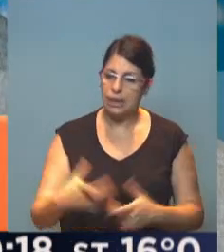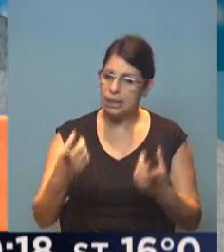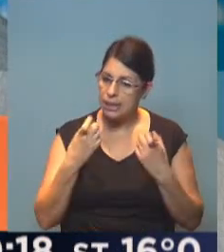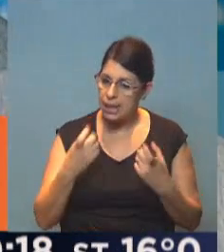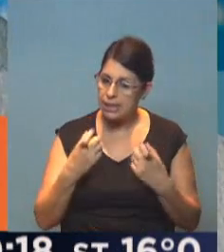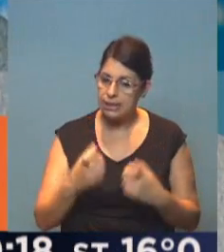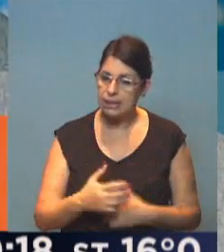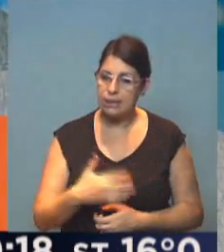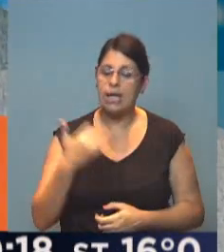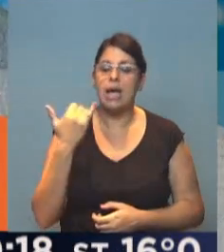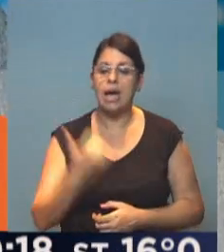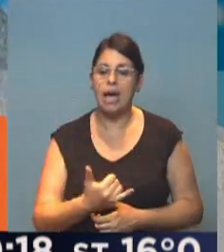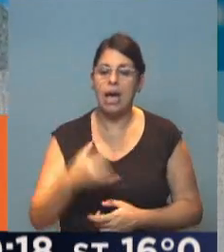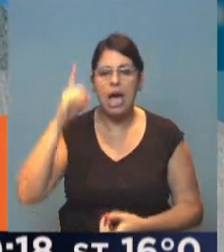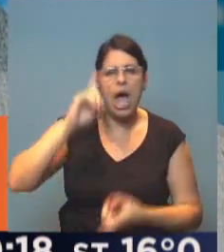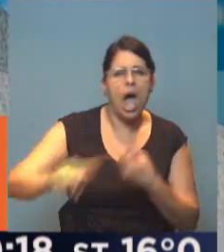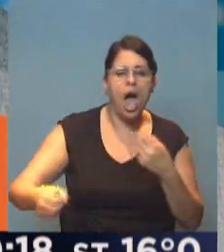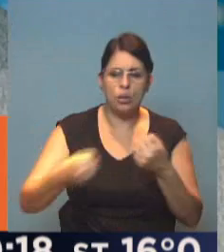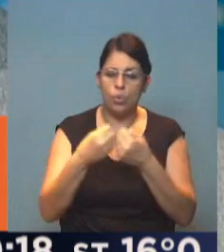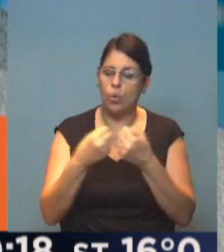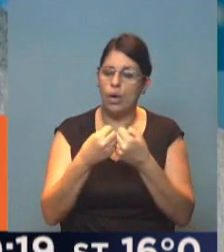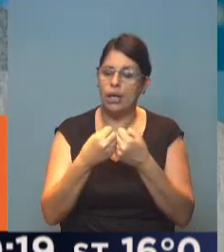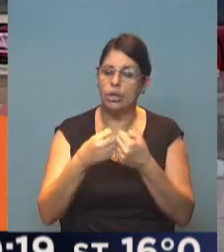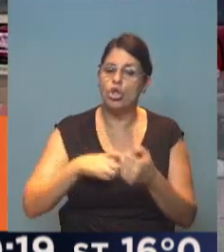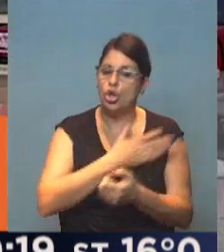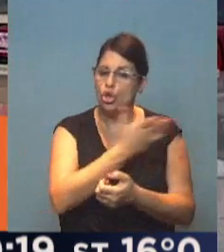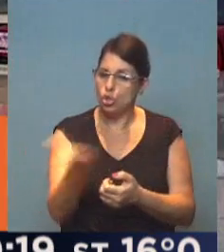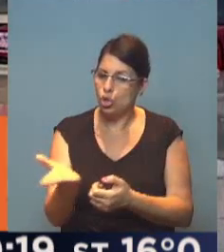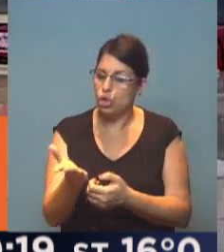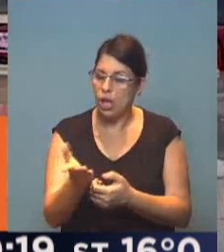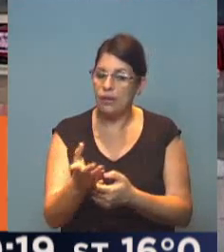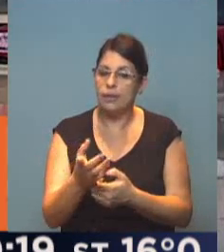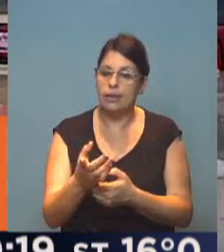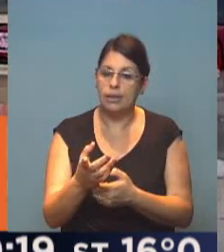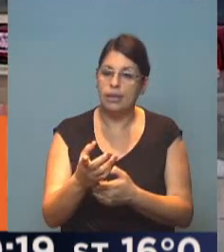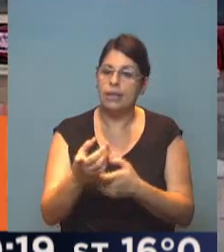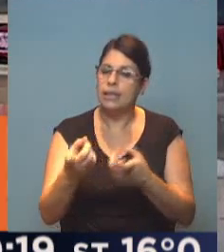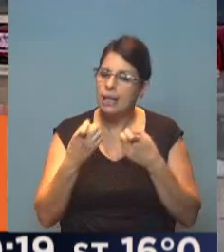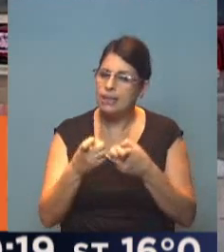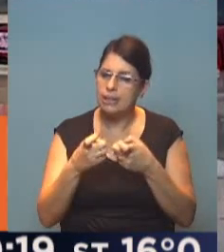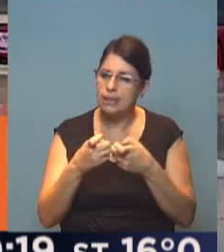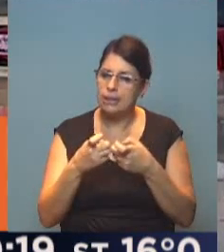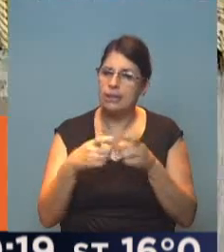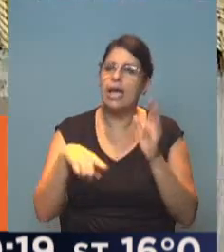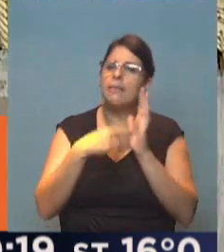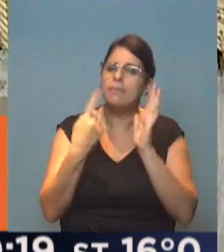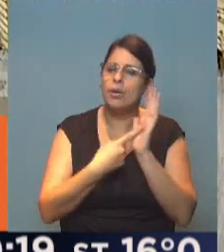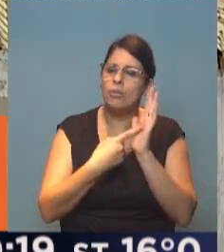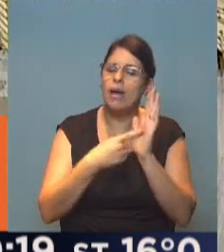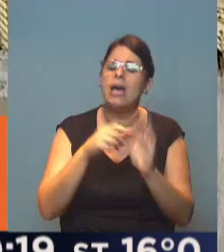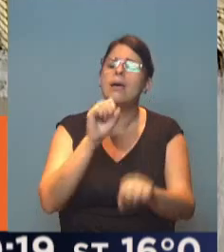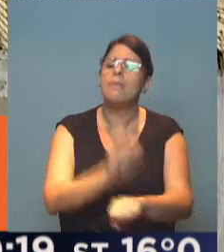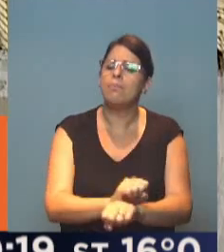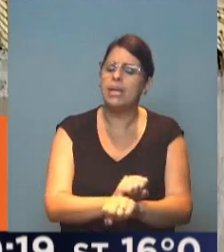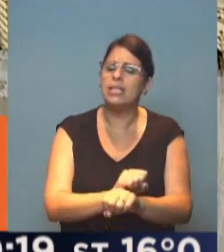y en eso hay un cierto consenso en la sociedad, de ir hacia un Código Penal y hacia normas penales en general,